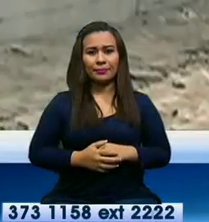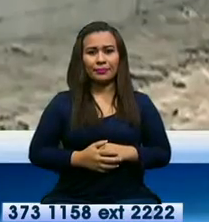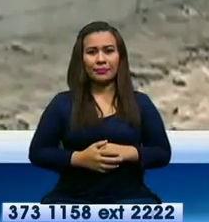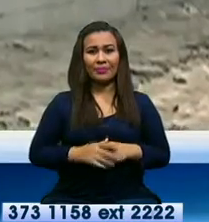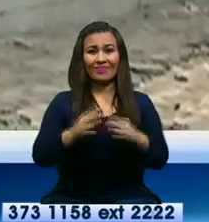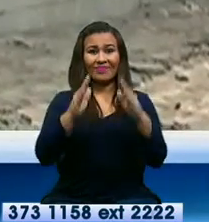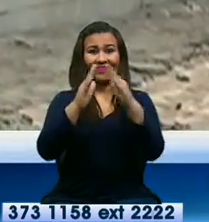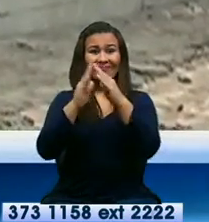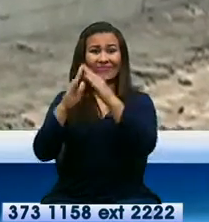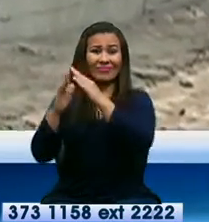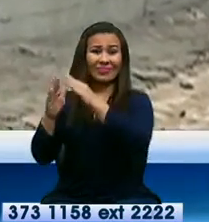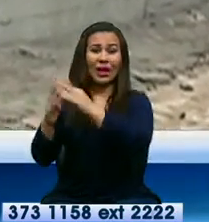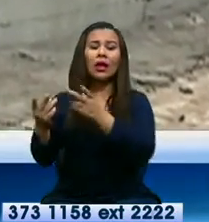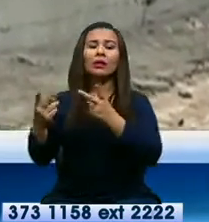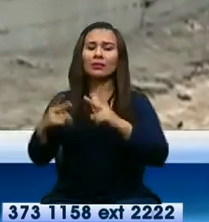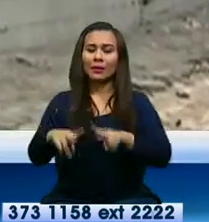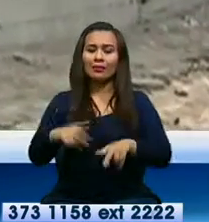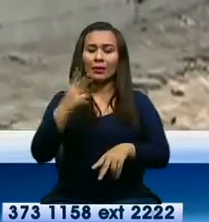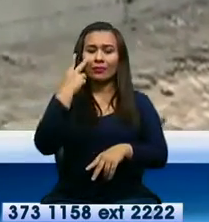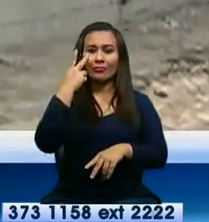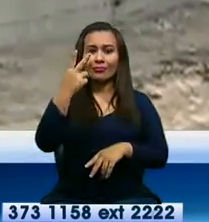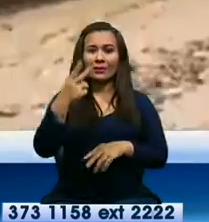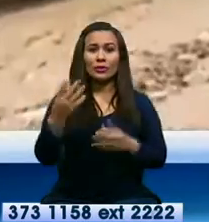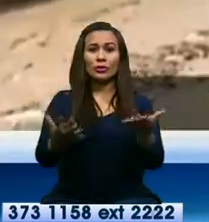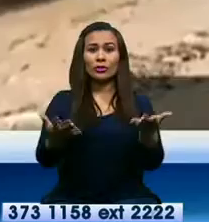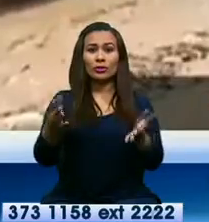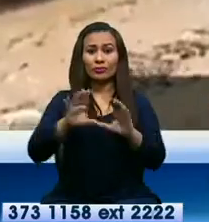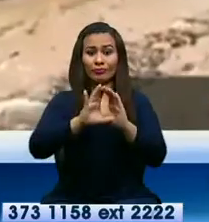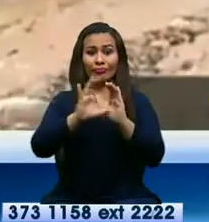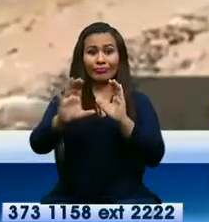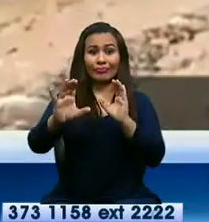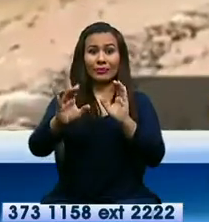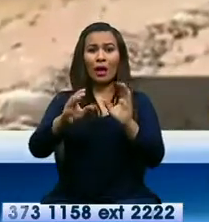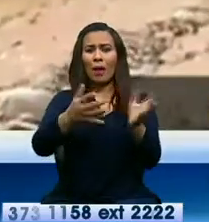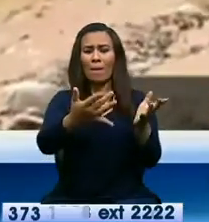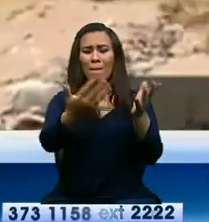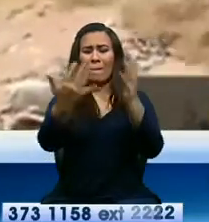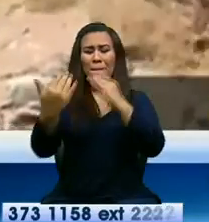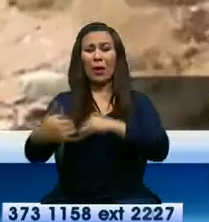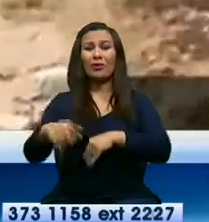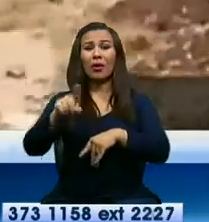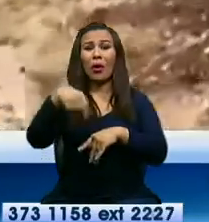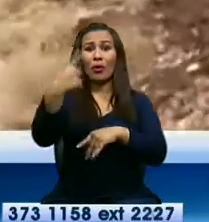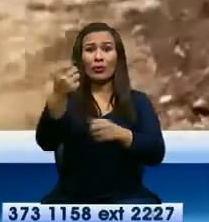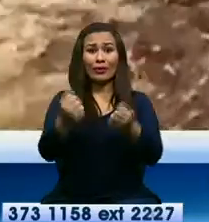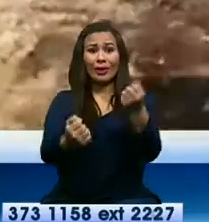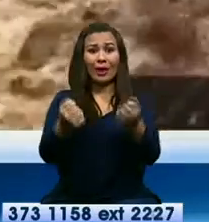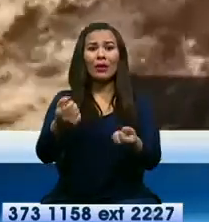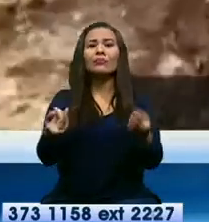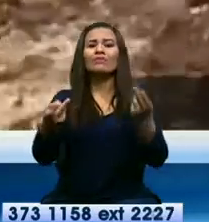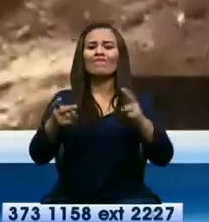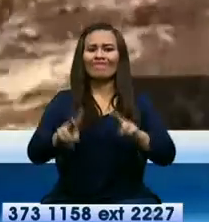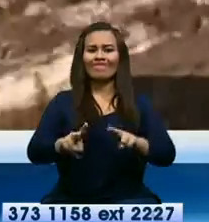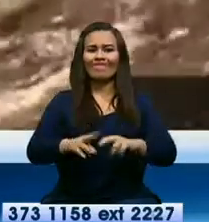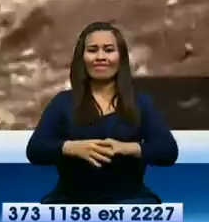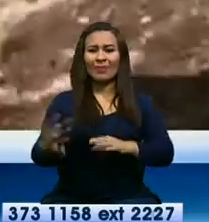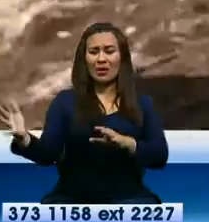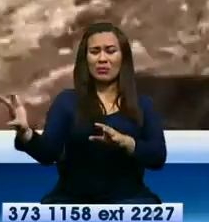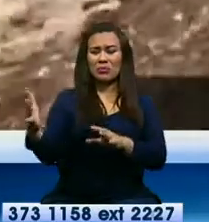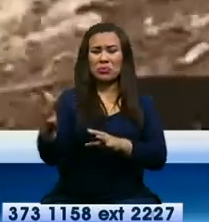El deslizamiento pudo también con este container y decenas de vehículos más.